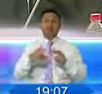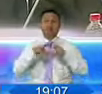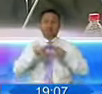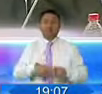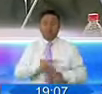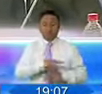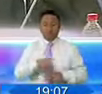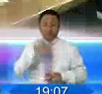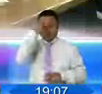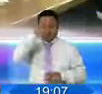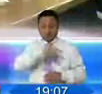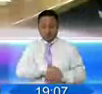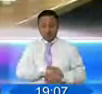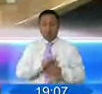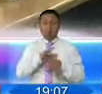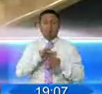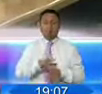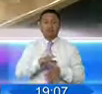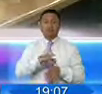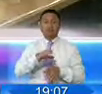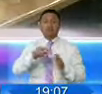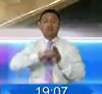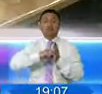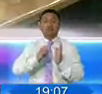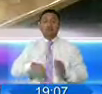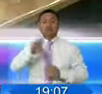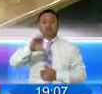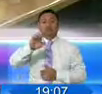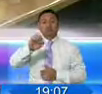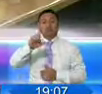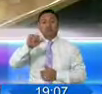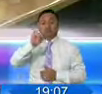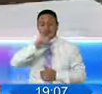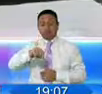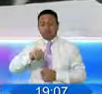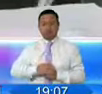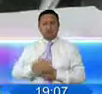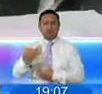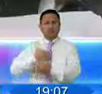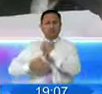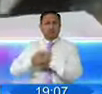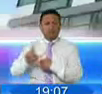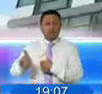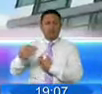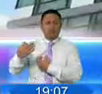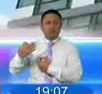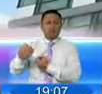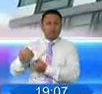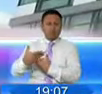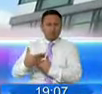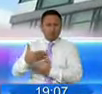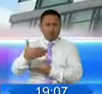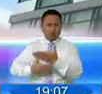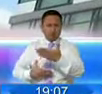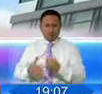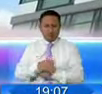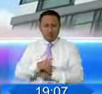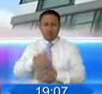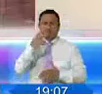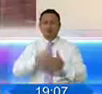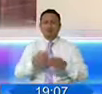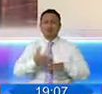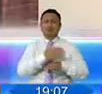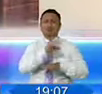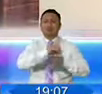Fiscalización resolvieron citar al contralor Pablo Celi para que presente y explique el informe realizado por la Contraloría sobre la glosa de Ochoa cuando